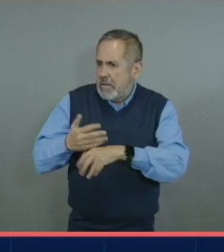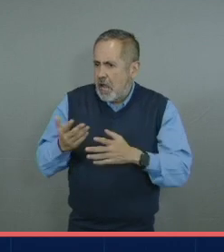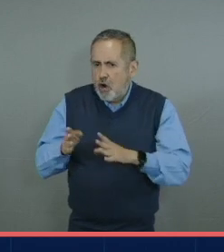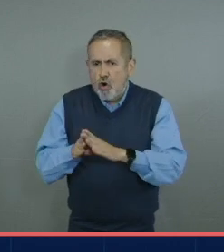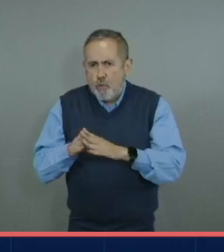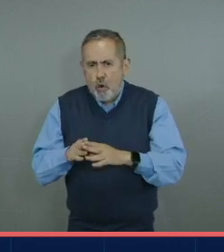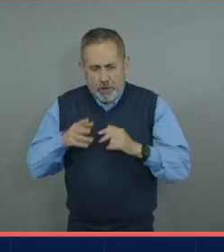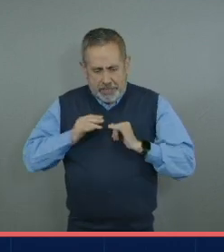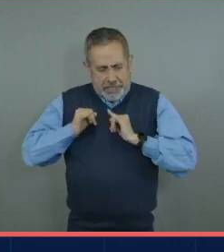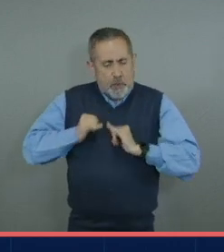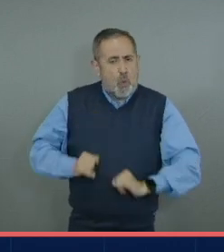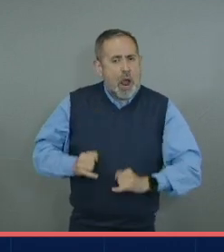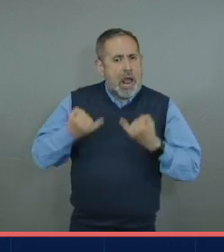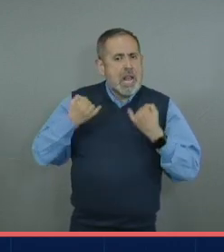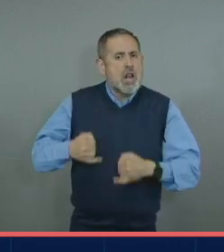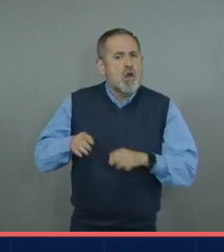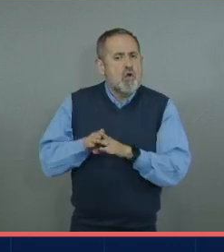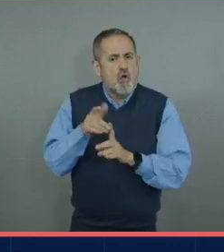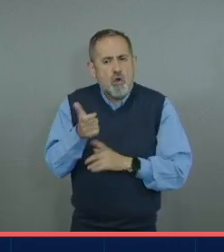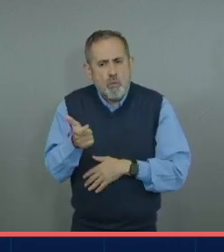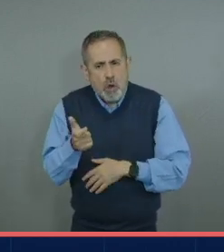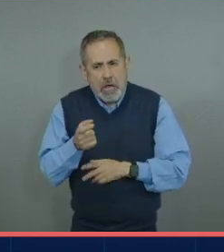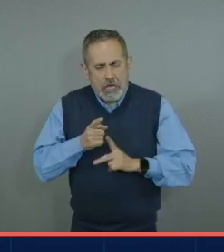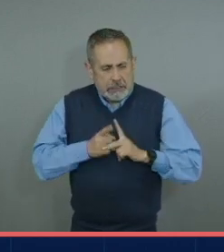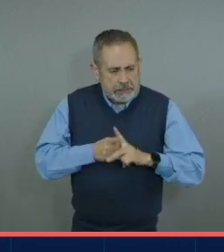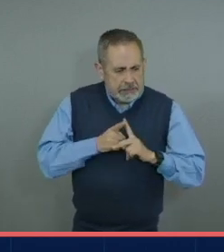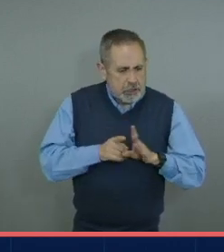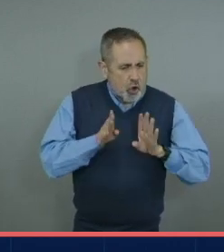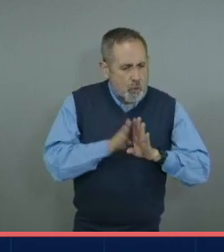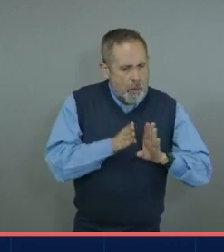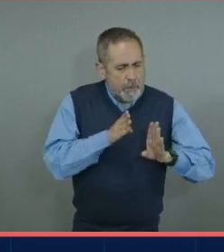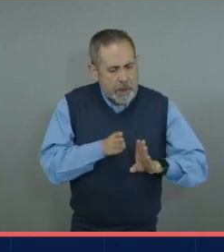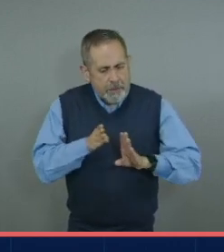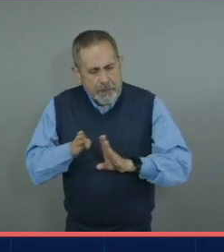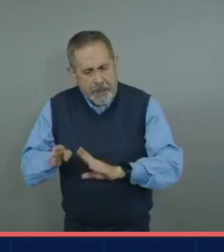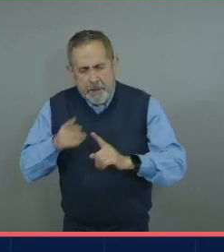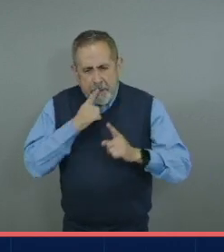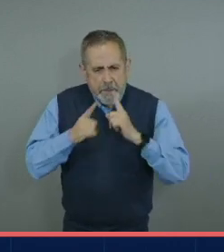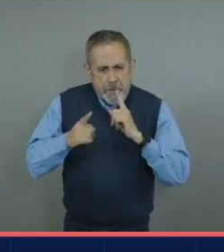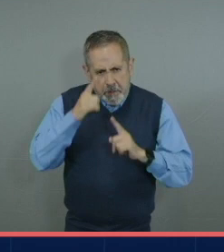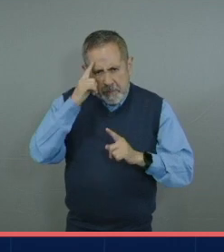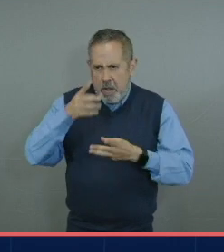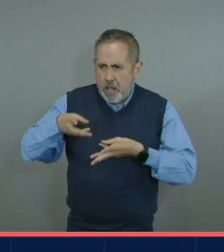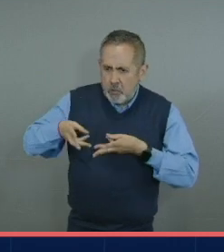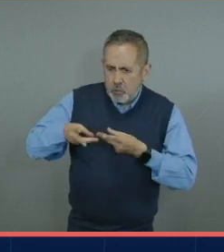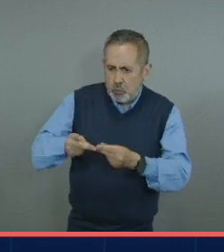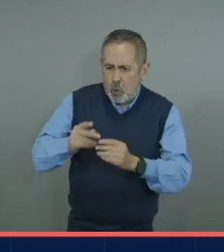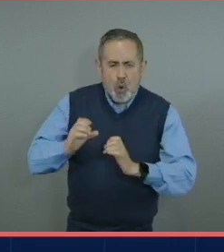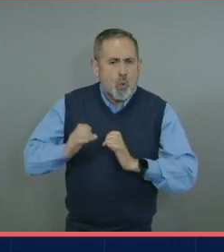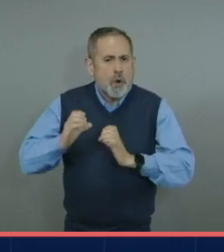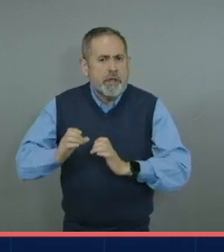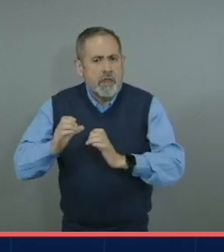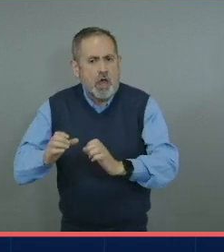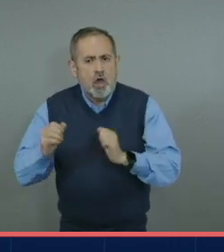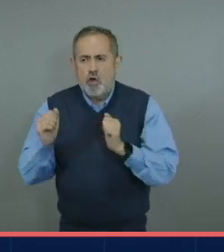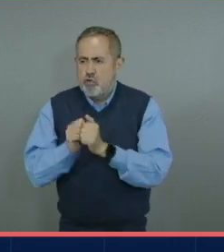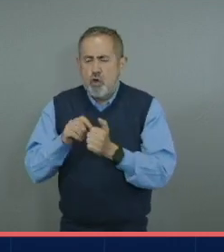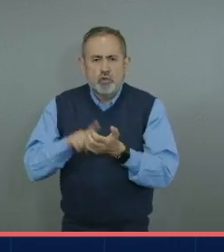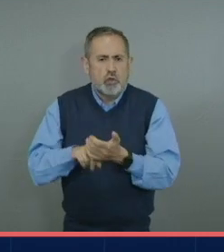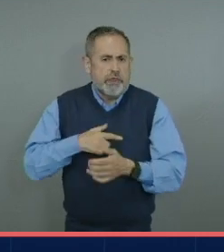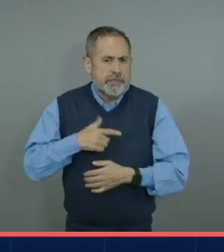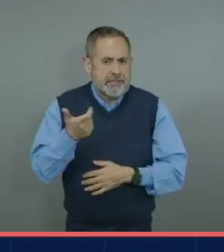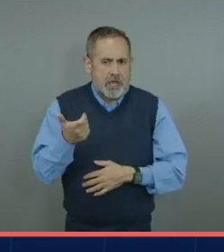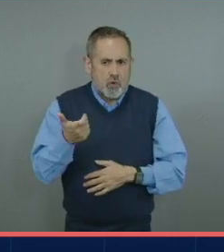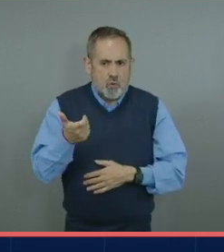proporciona las herramientas necesarias para llevar una gestión adecuada justamente de nuestras finanzas, de nuestro